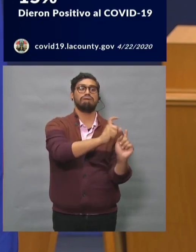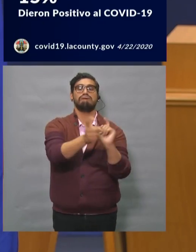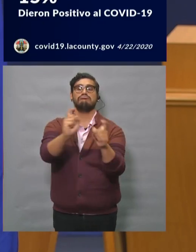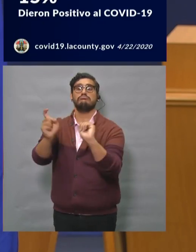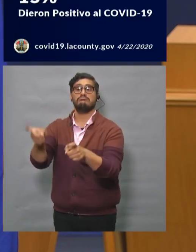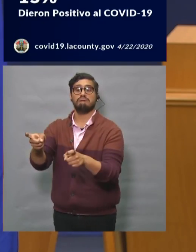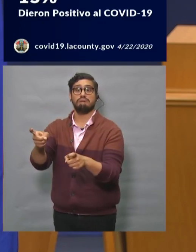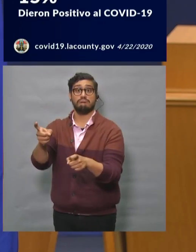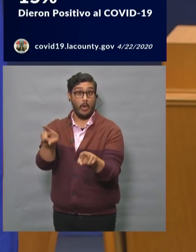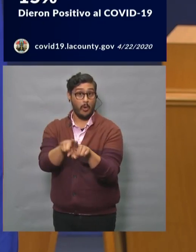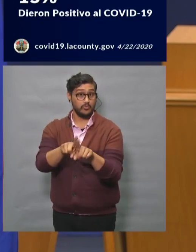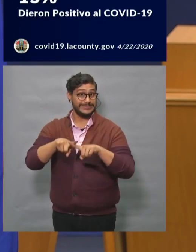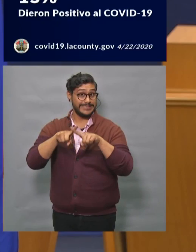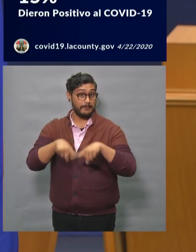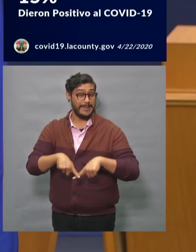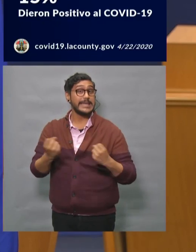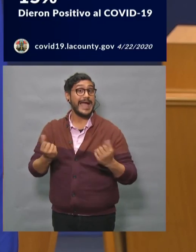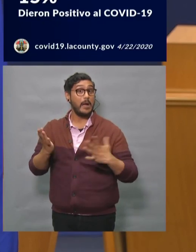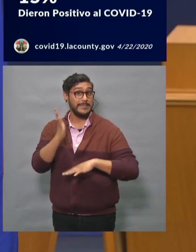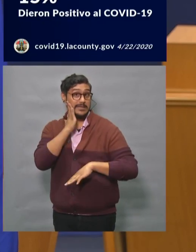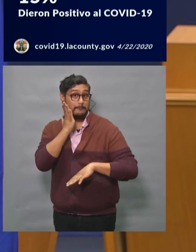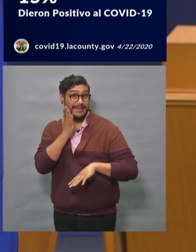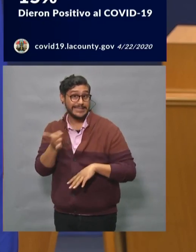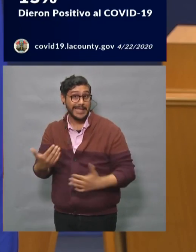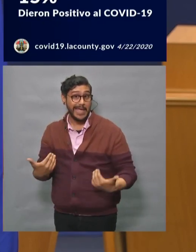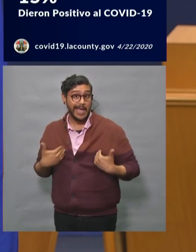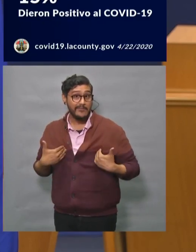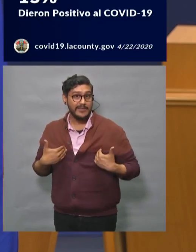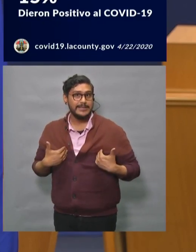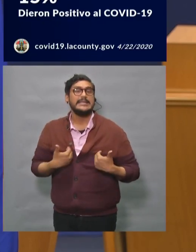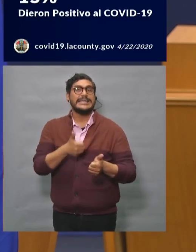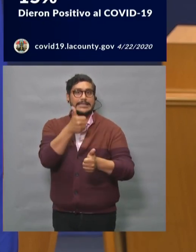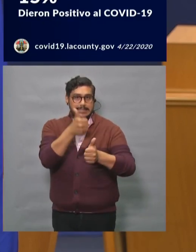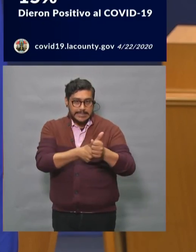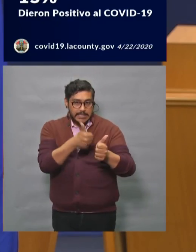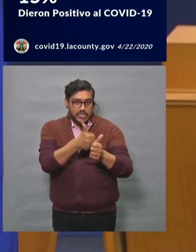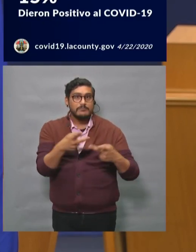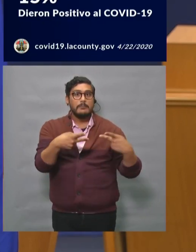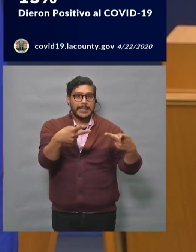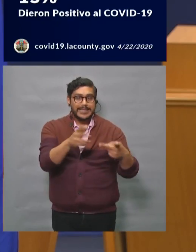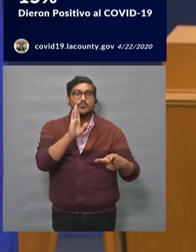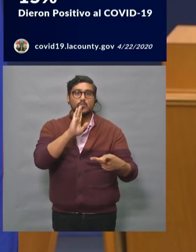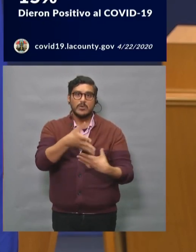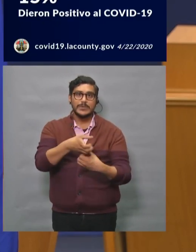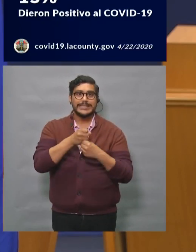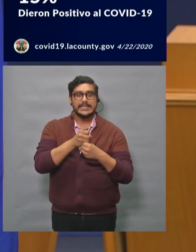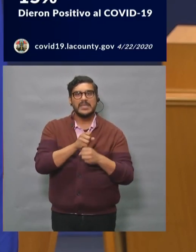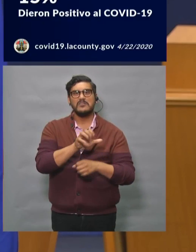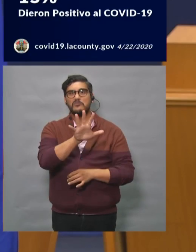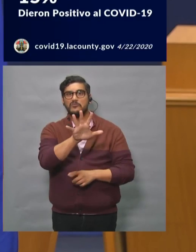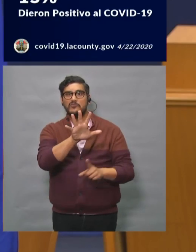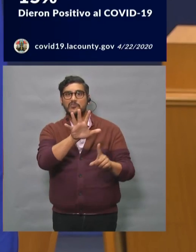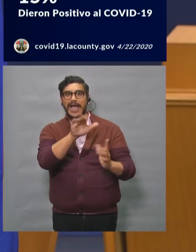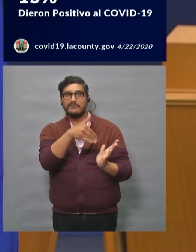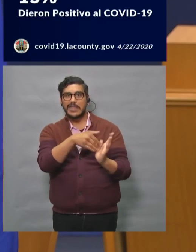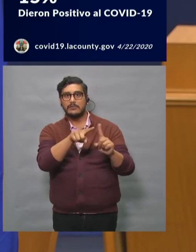camas, cada centro de enfermería especializada está recibiendo entre 5,000